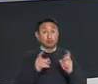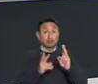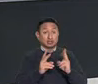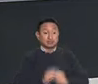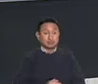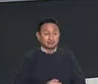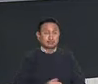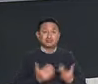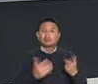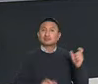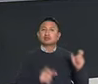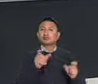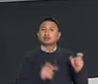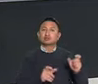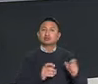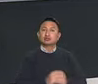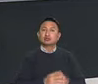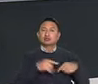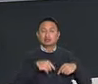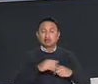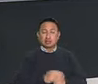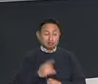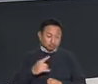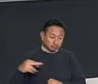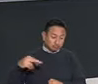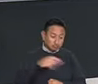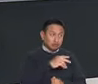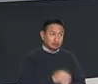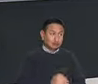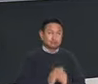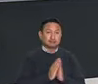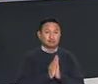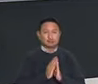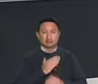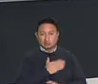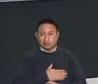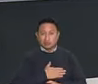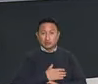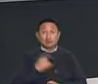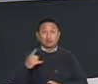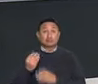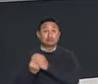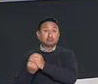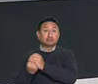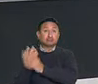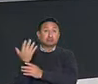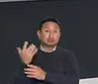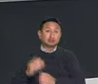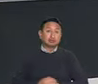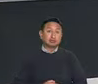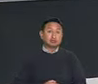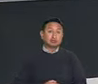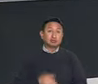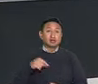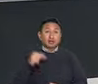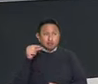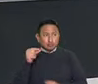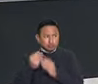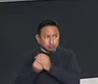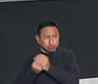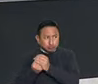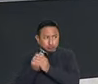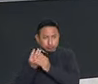vecinos y cualquier peatón que intente cruzar esa vía. Así que, por favor, La velita, ¿velita qué? Está a poquito